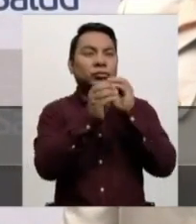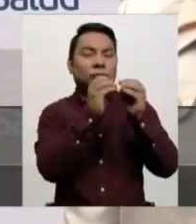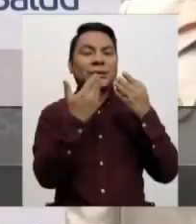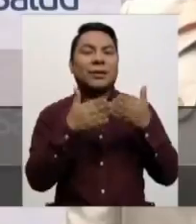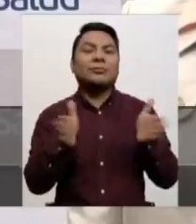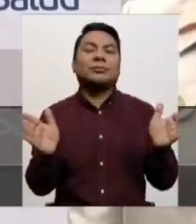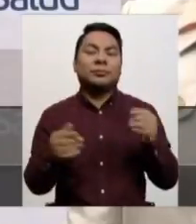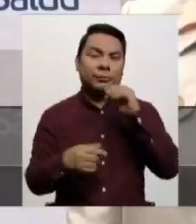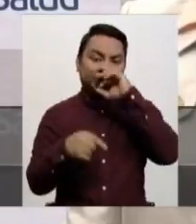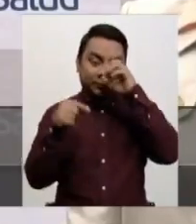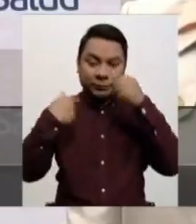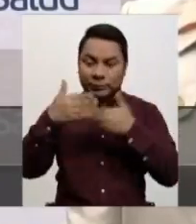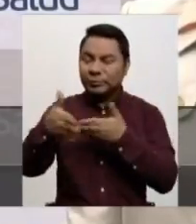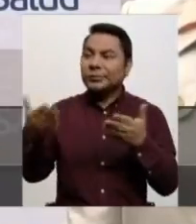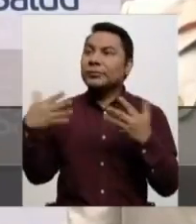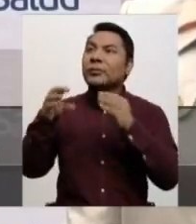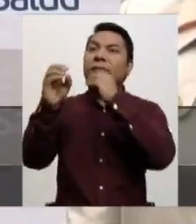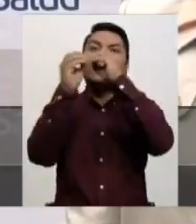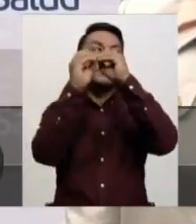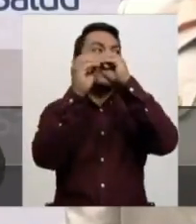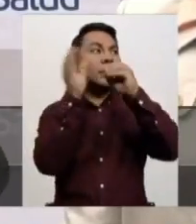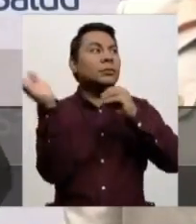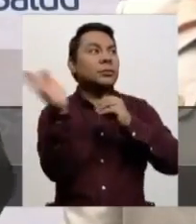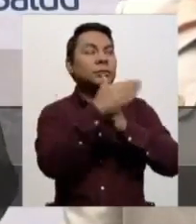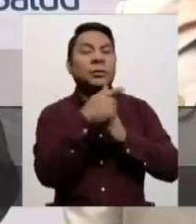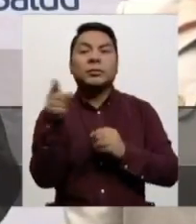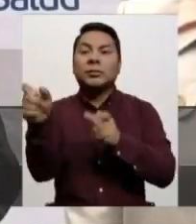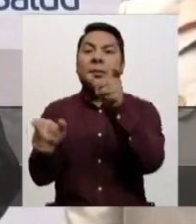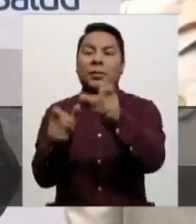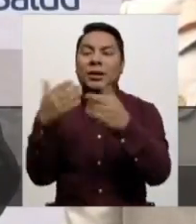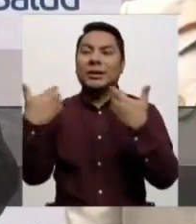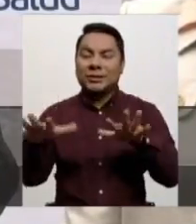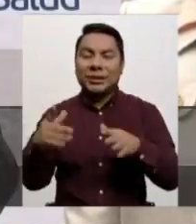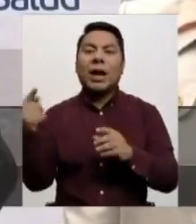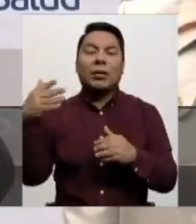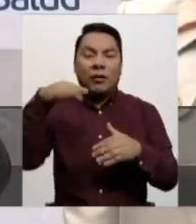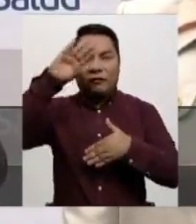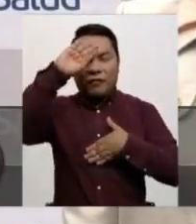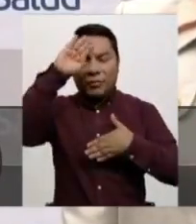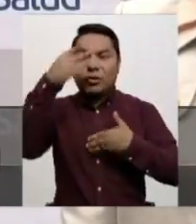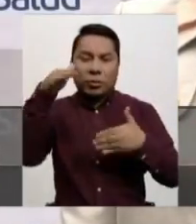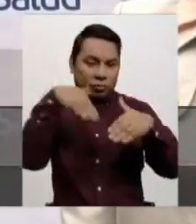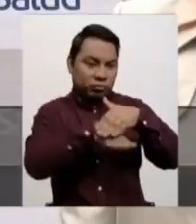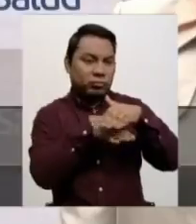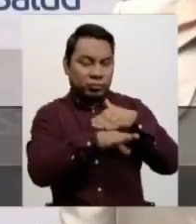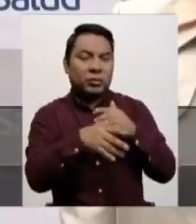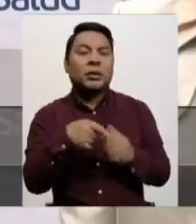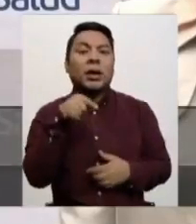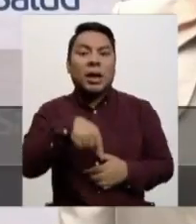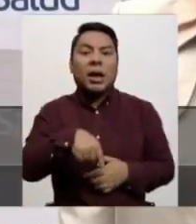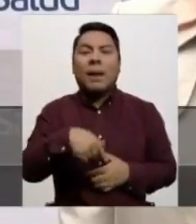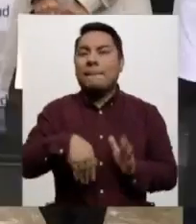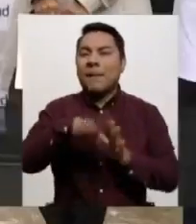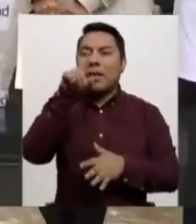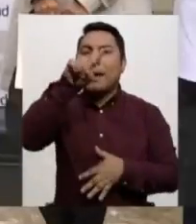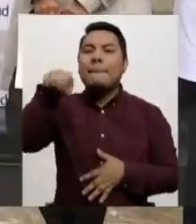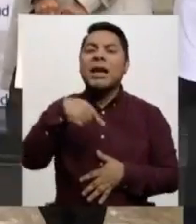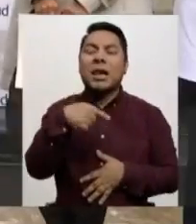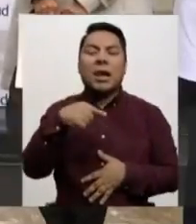instalaciones debidamente mantenidas con sus pacientes siendo ya atendidos aquí atendemos más de 1000 pacientes